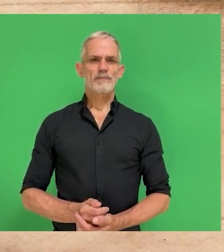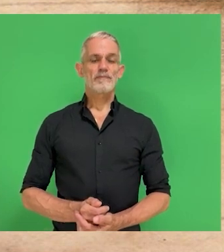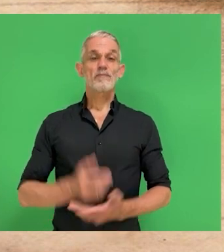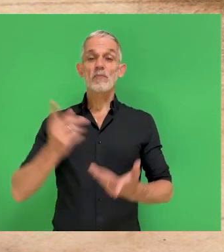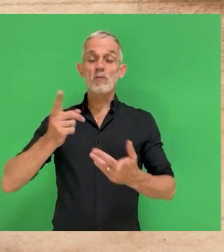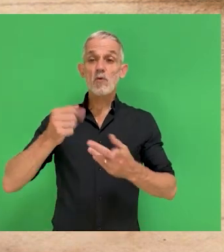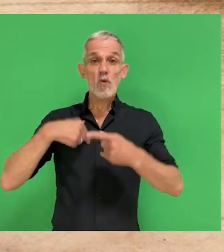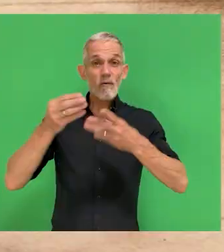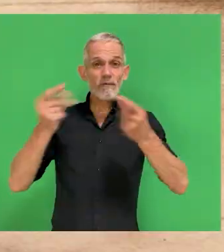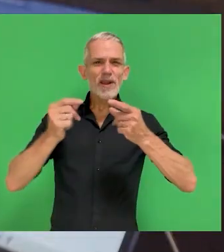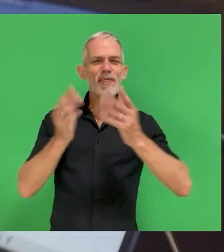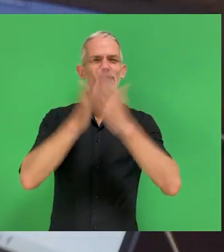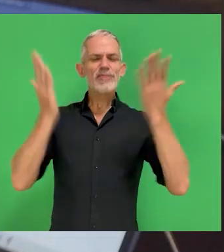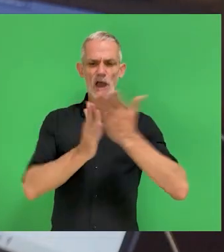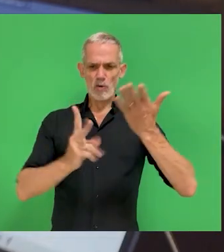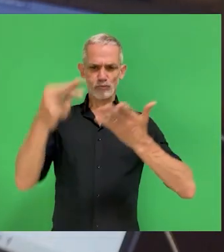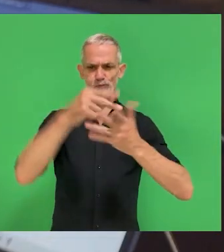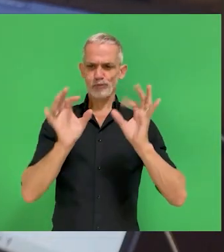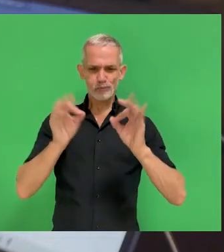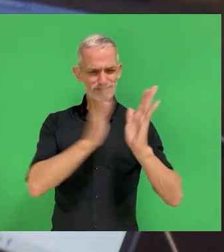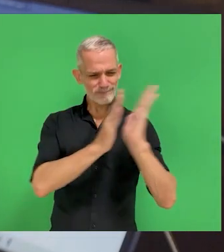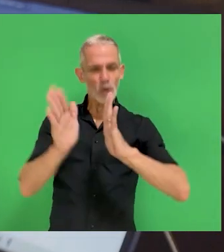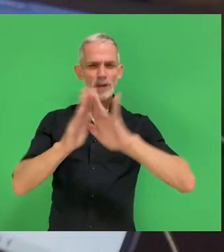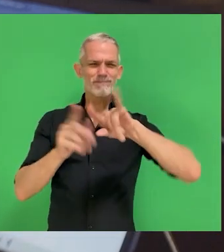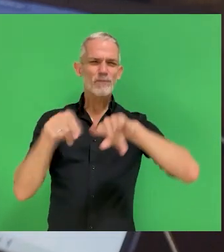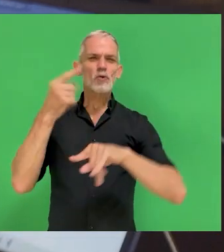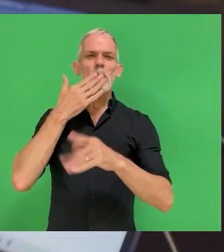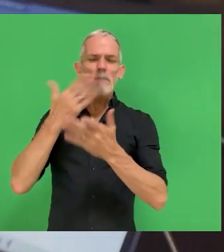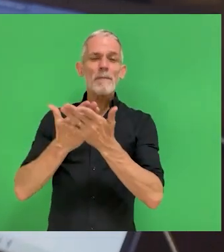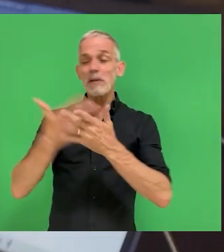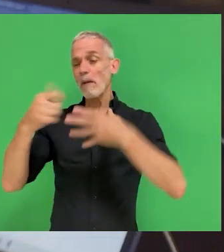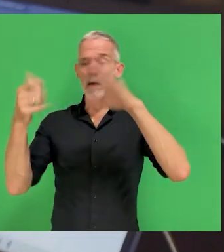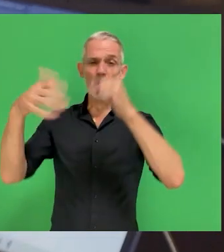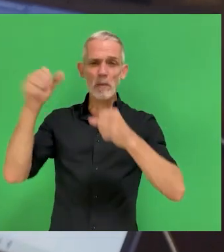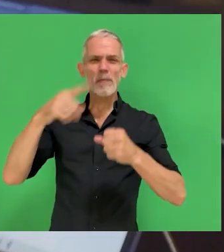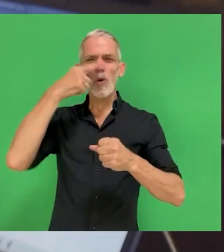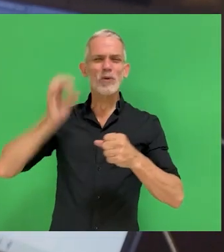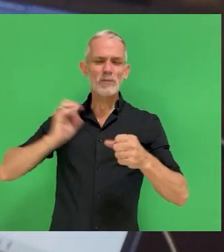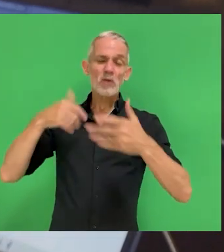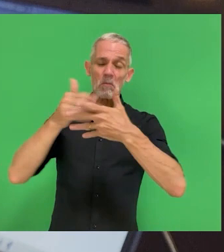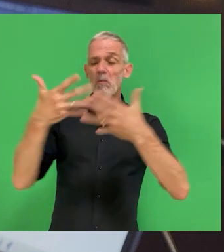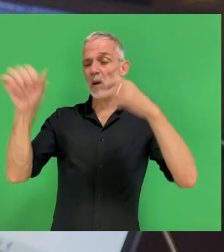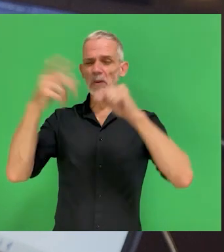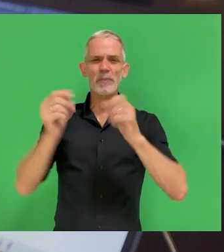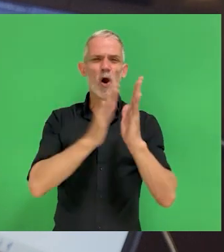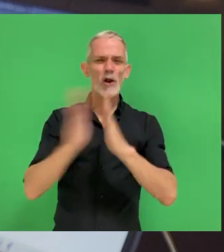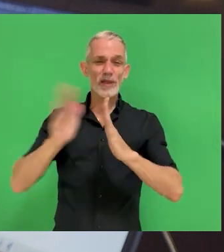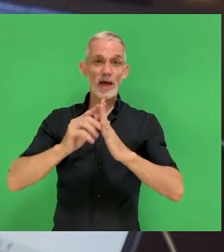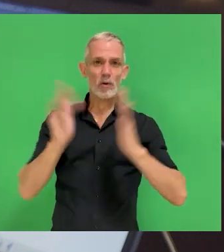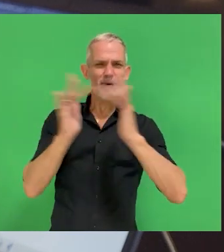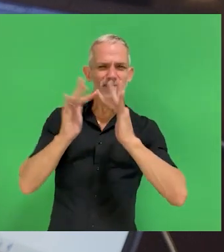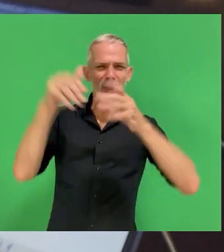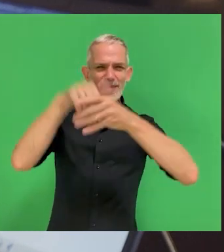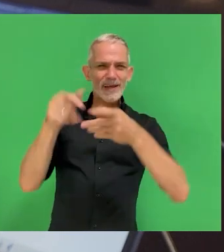Después de que terminé con los diarios, seguí ordenando algunos documentos que había ido encontrando a lo largo de los últimos años. Un archivo digital